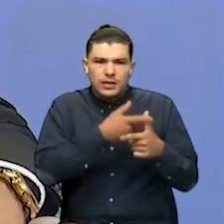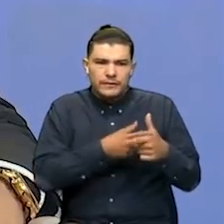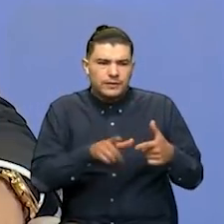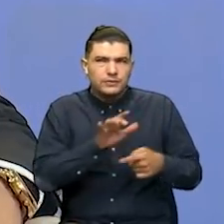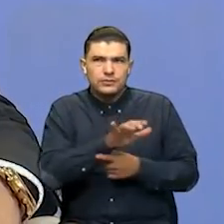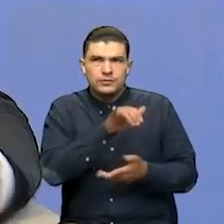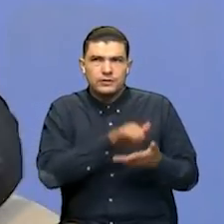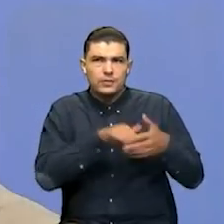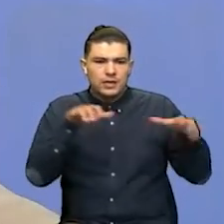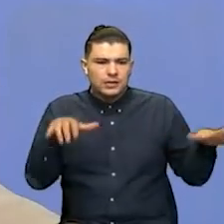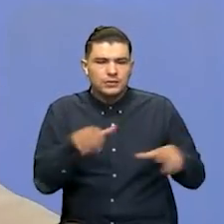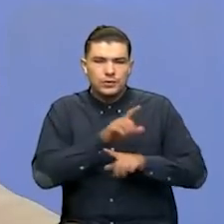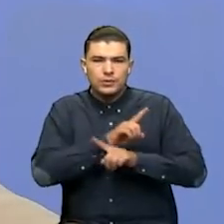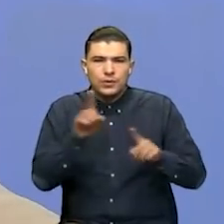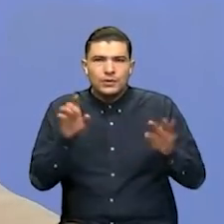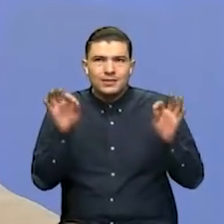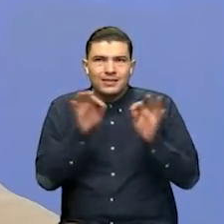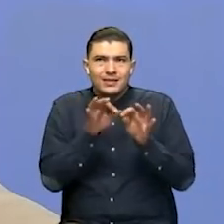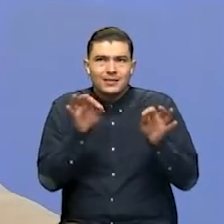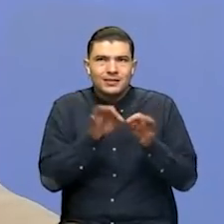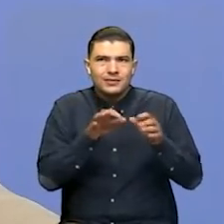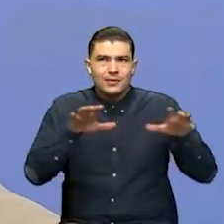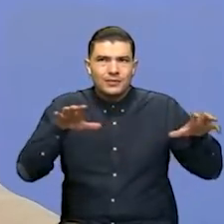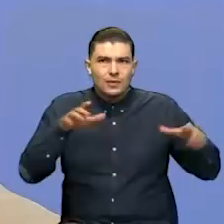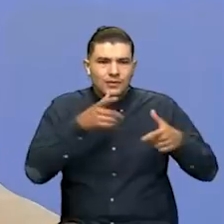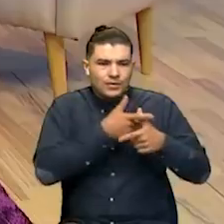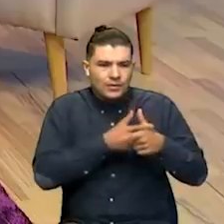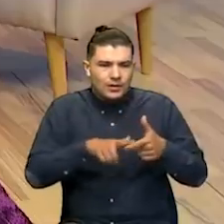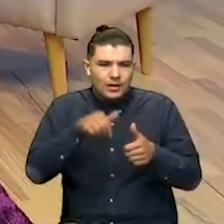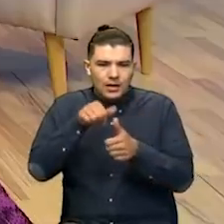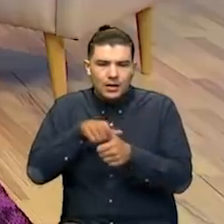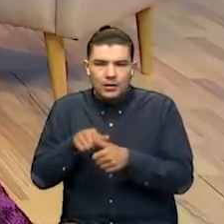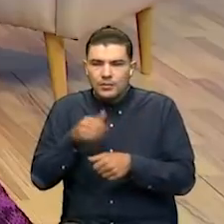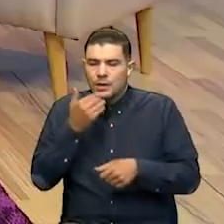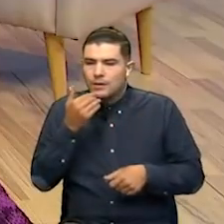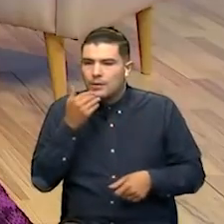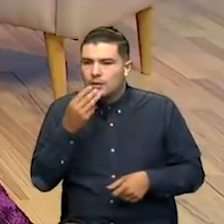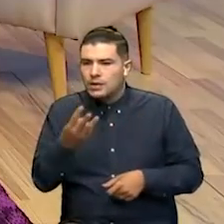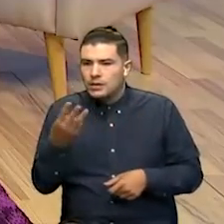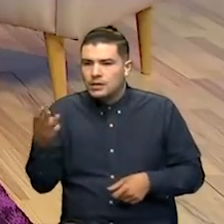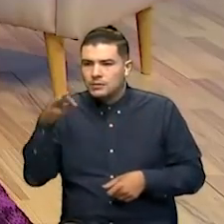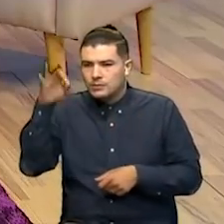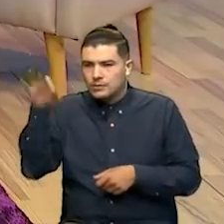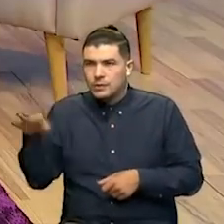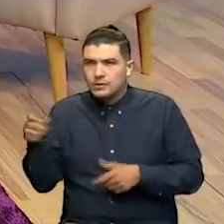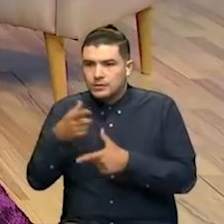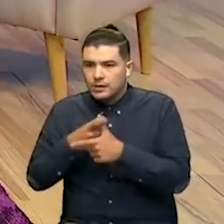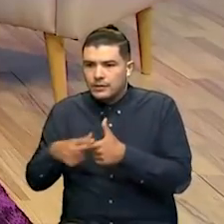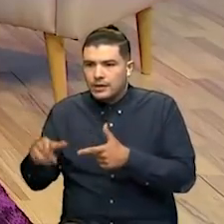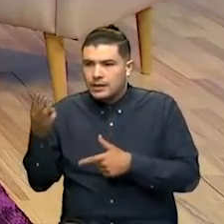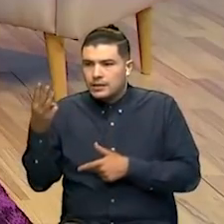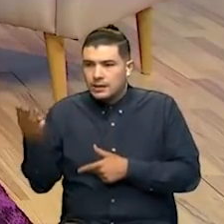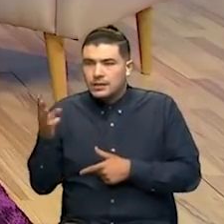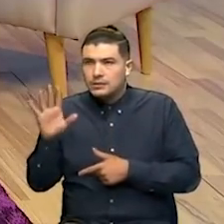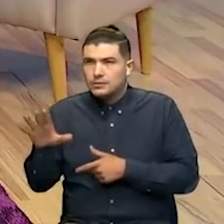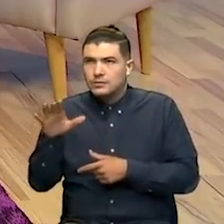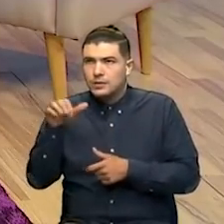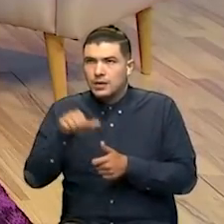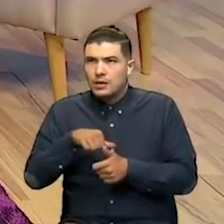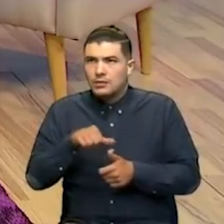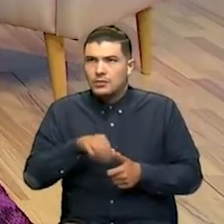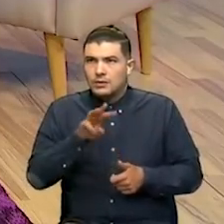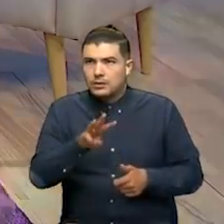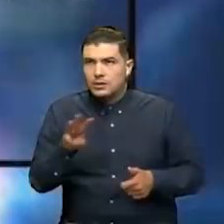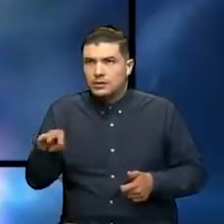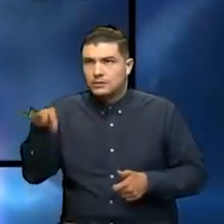son acciones, simplemente es una porción que de pronto tendría cada uno. Ejemplo, el 33% si se divide entre 3, okay. Digamos cada uno tendría como